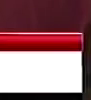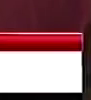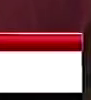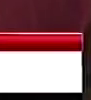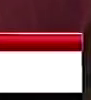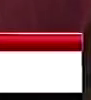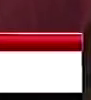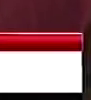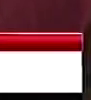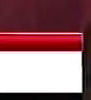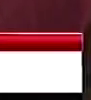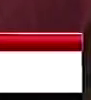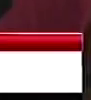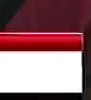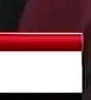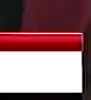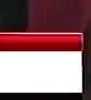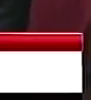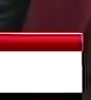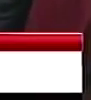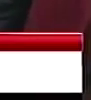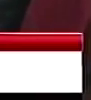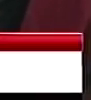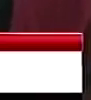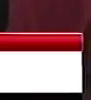que el combustible en el año 2006